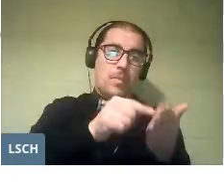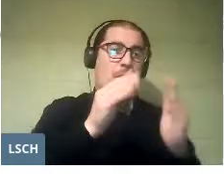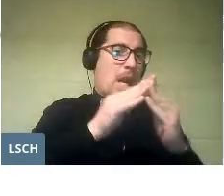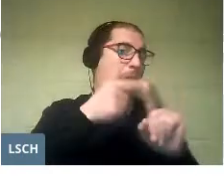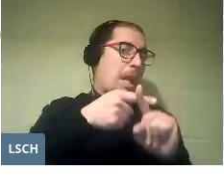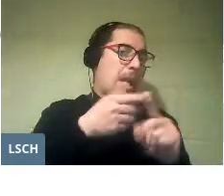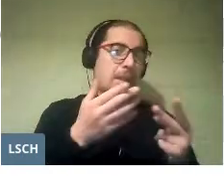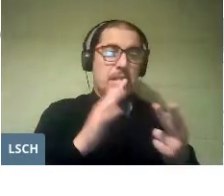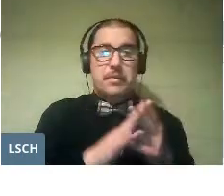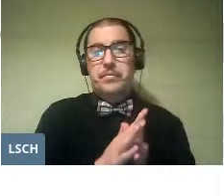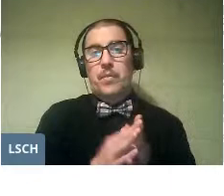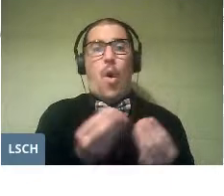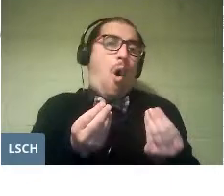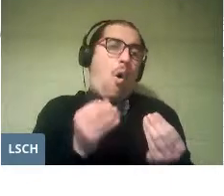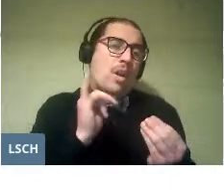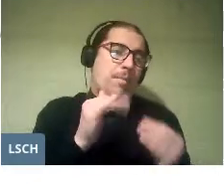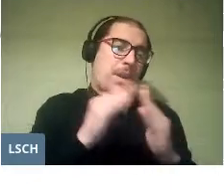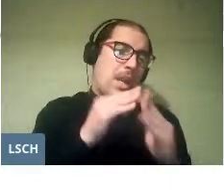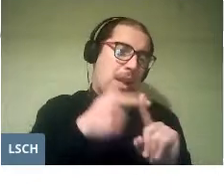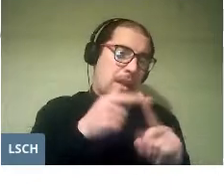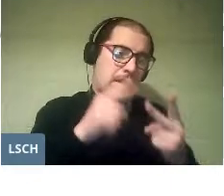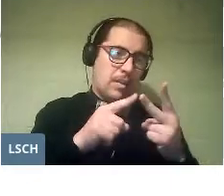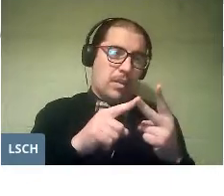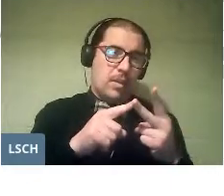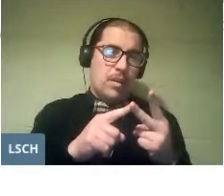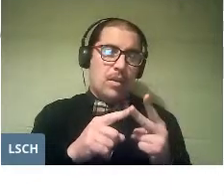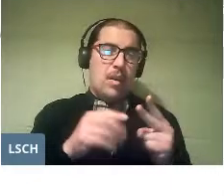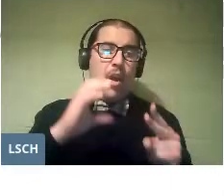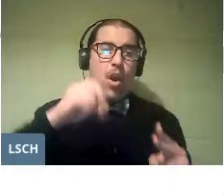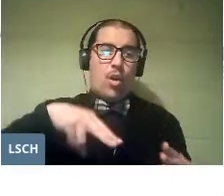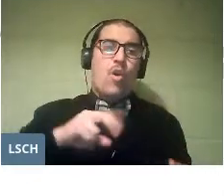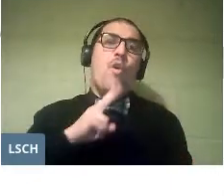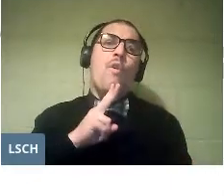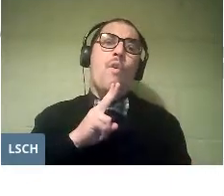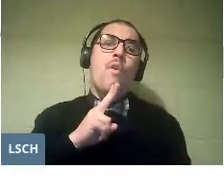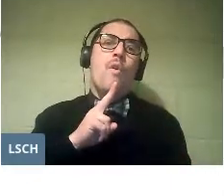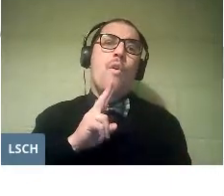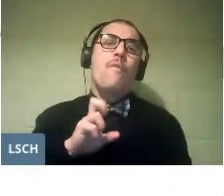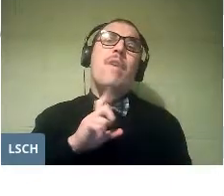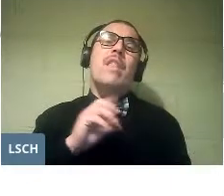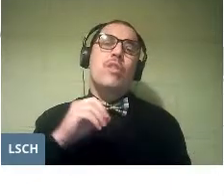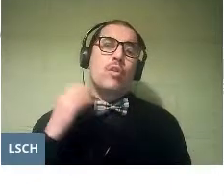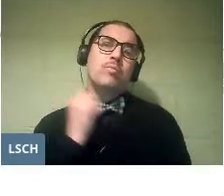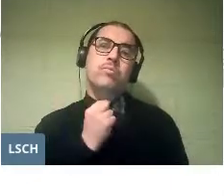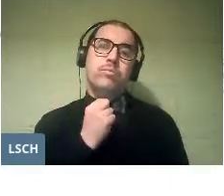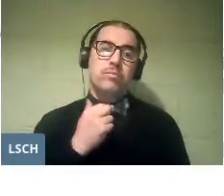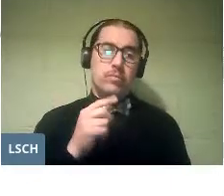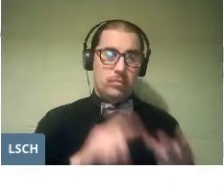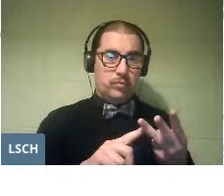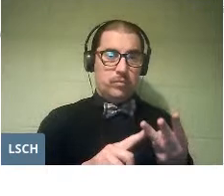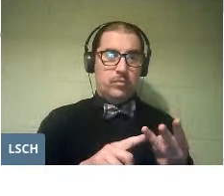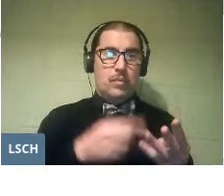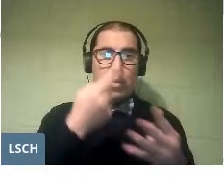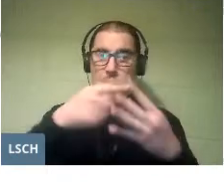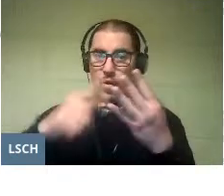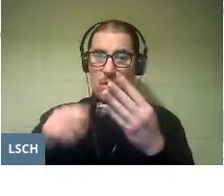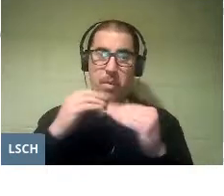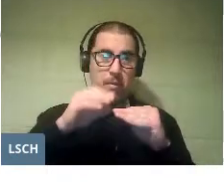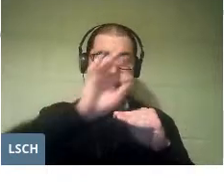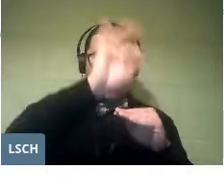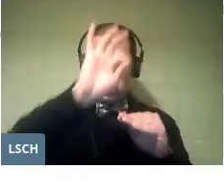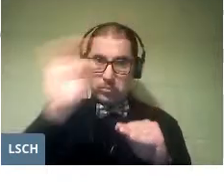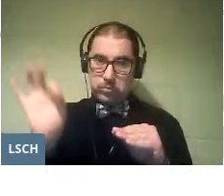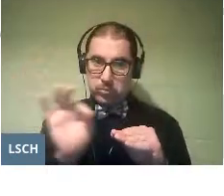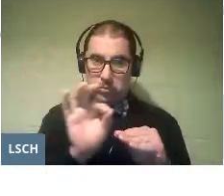iglesia, obviamente, el convento, etcétera, pero al mismo tiempo vemos algunas particularidades del paisaje, como